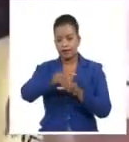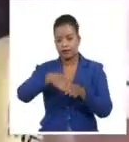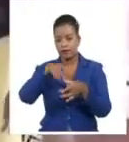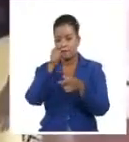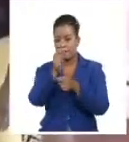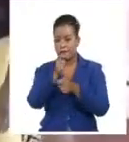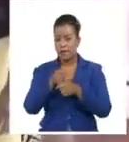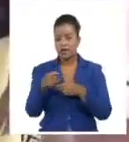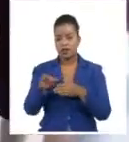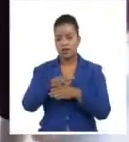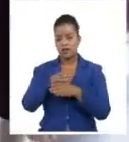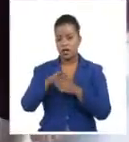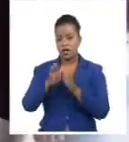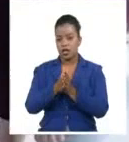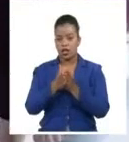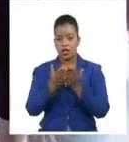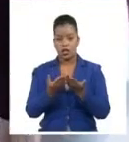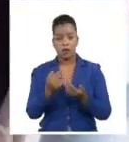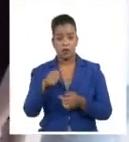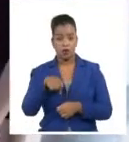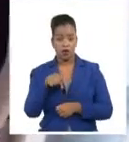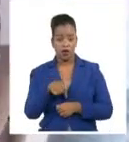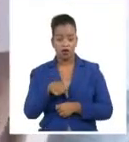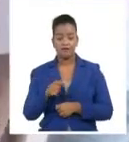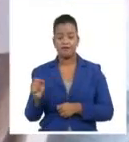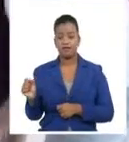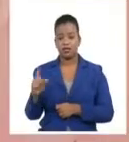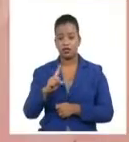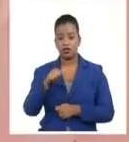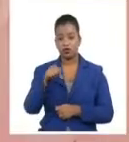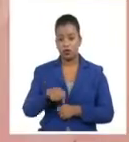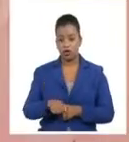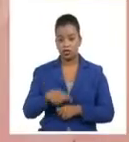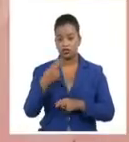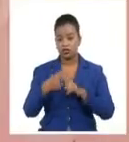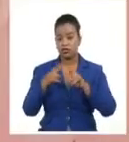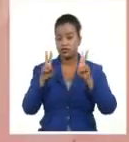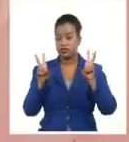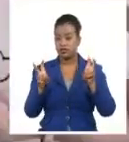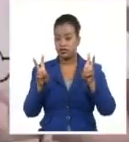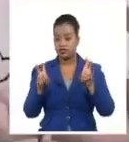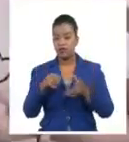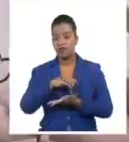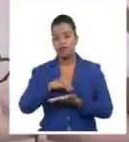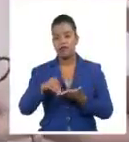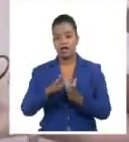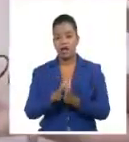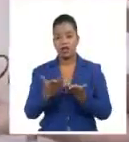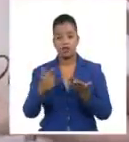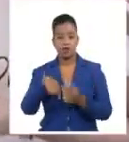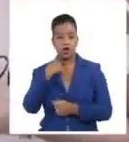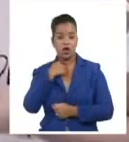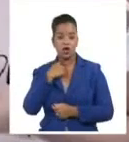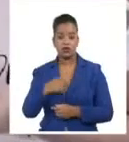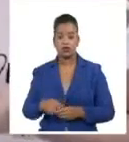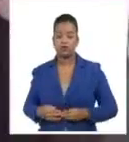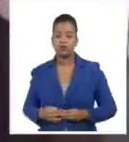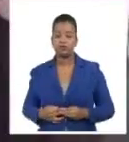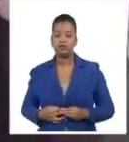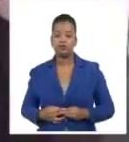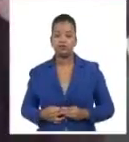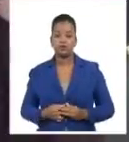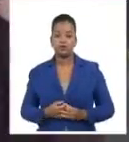las diferentes librerías de nuestra ciudad que estarán vendiendo aquí los títulos que nos ofrece esta Feria 2022 en un espacio que le